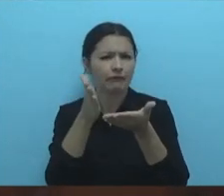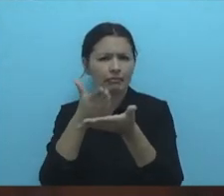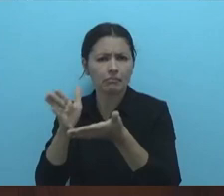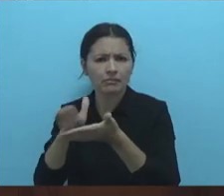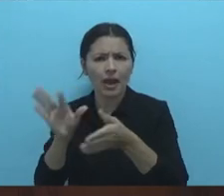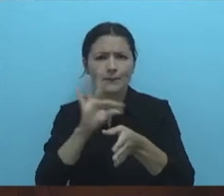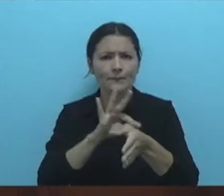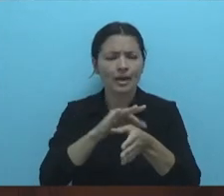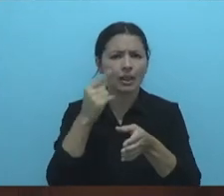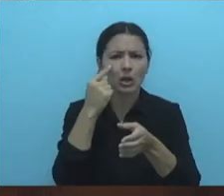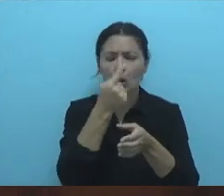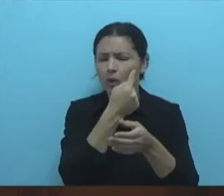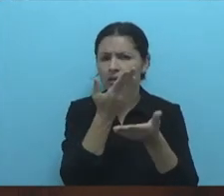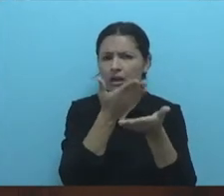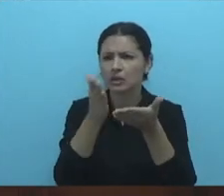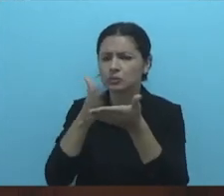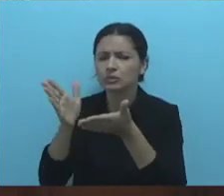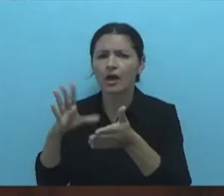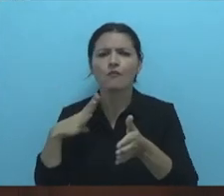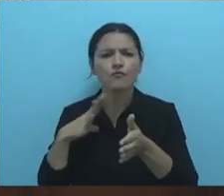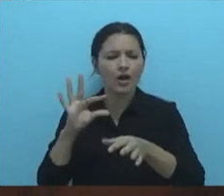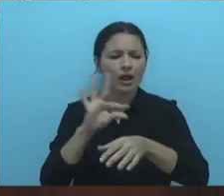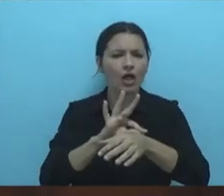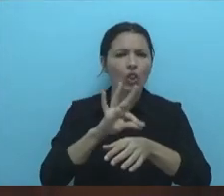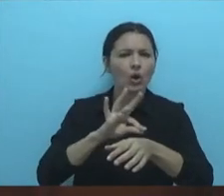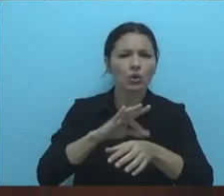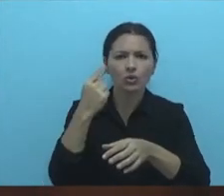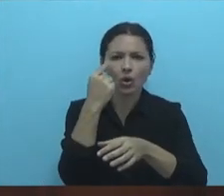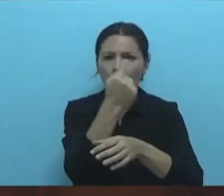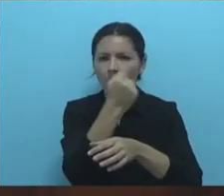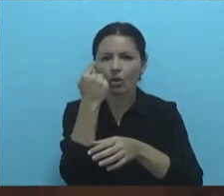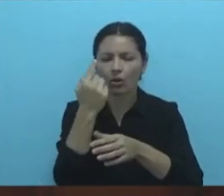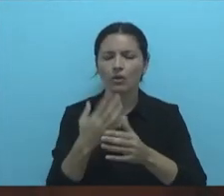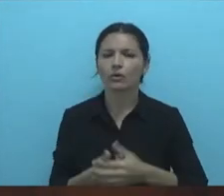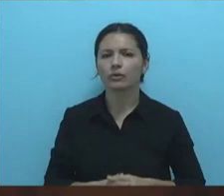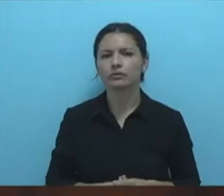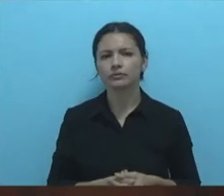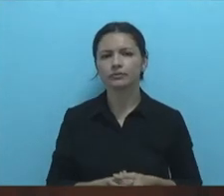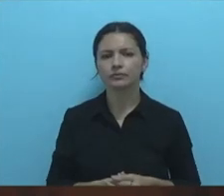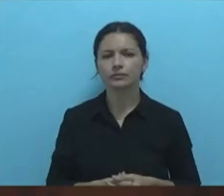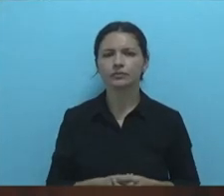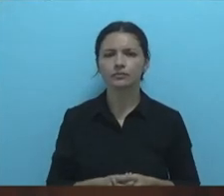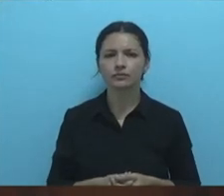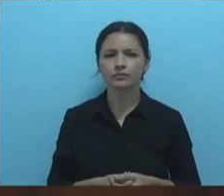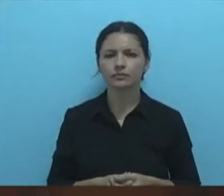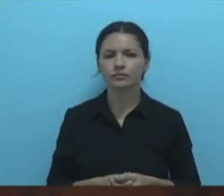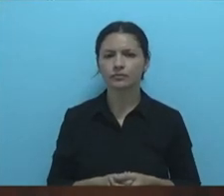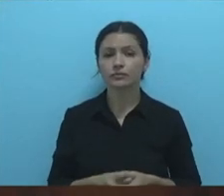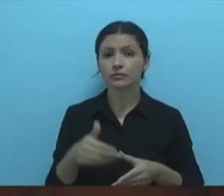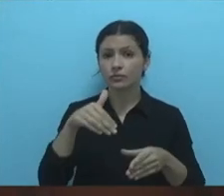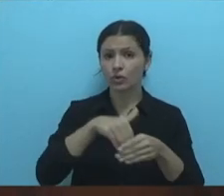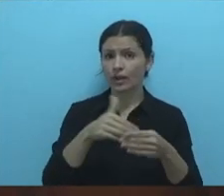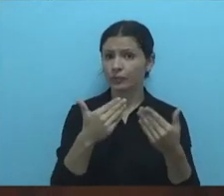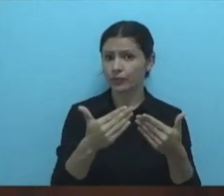sus funciones en el hospital de reconquista departamento general obligado a consideración el tratamiento sobre tablas del proyecto de comunicación